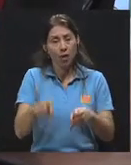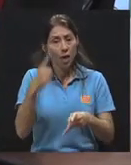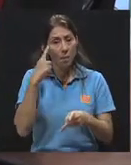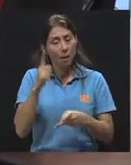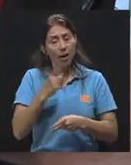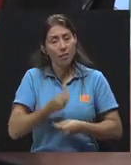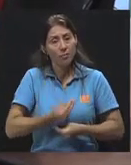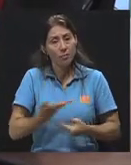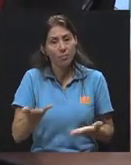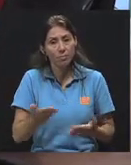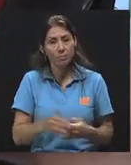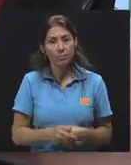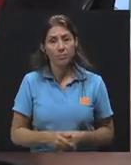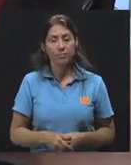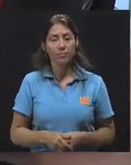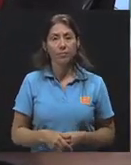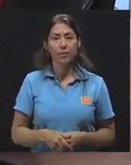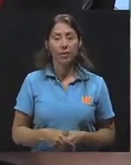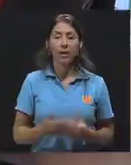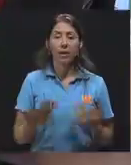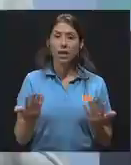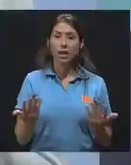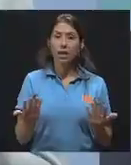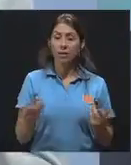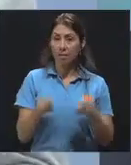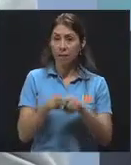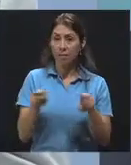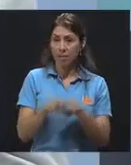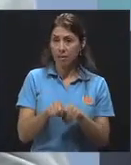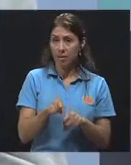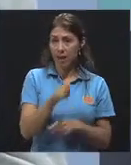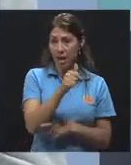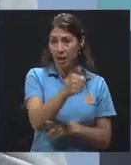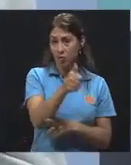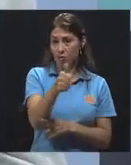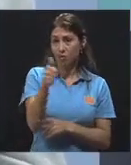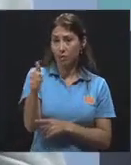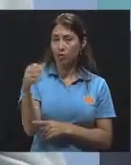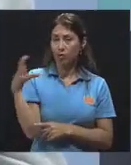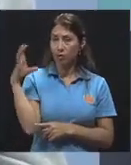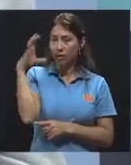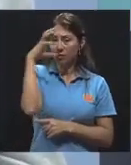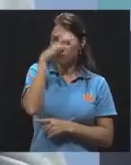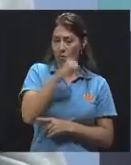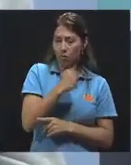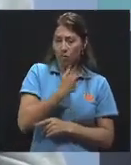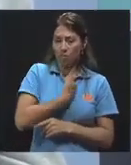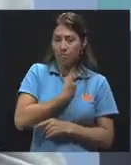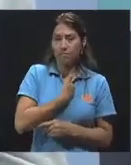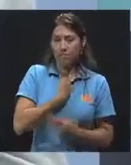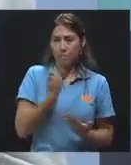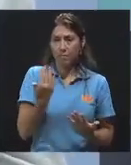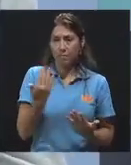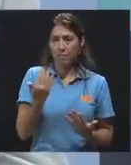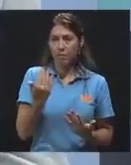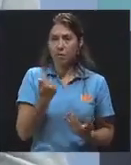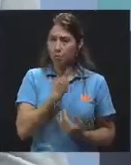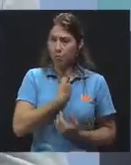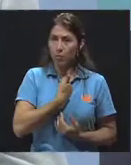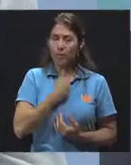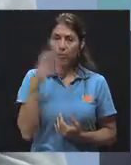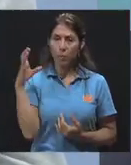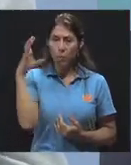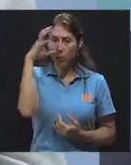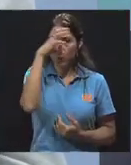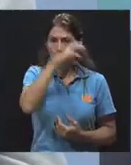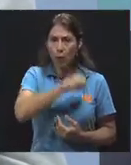de accesar. Claro, claro. Y incluso de descubrirse ellos mismos, ¿verdad? Sí, es decir, claro, de pronto descubrirse uno